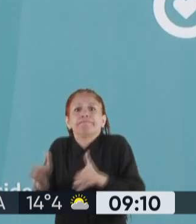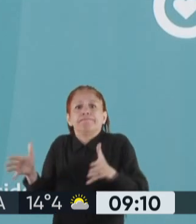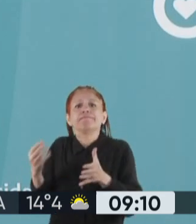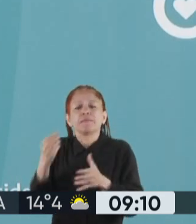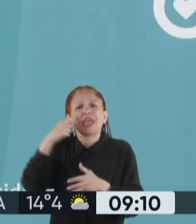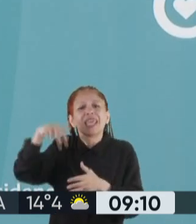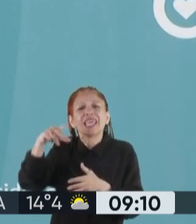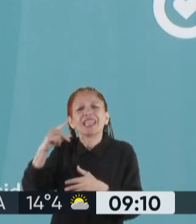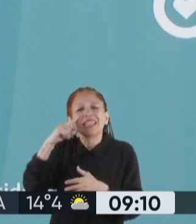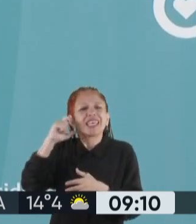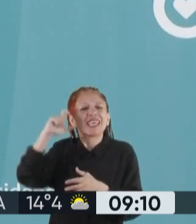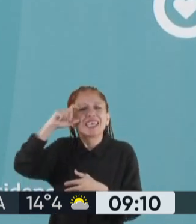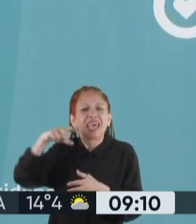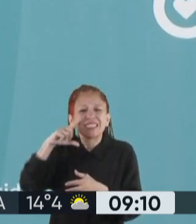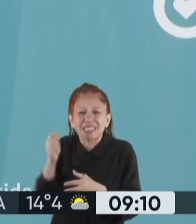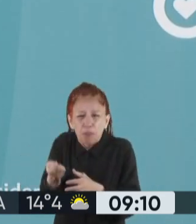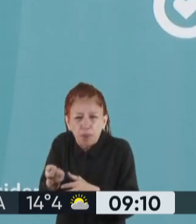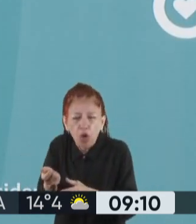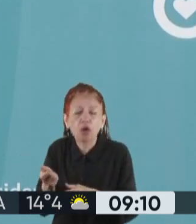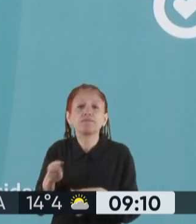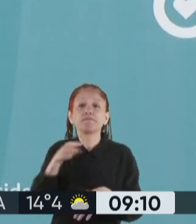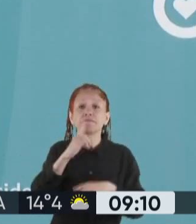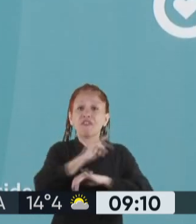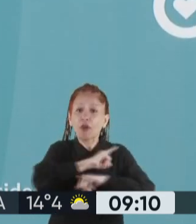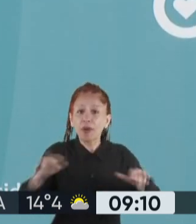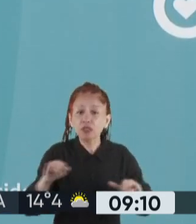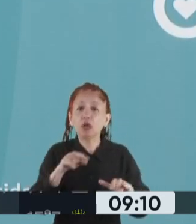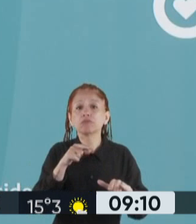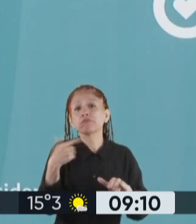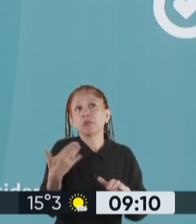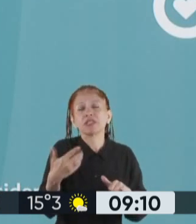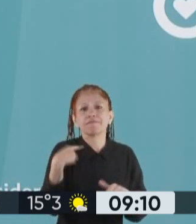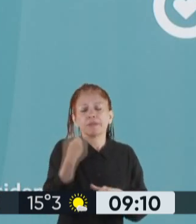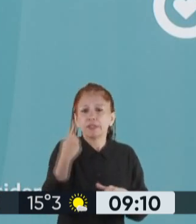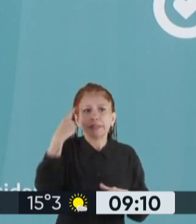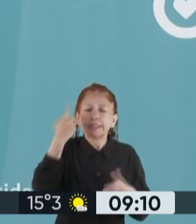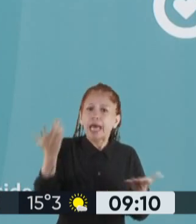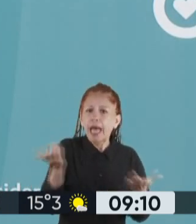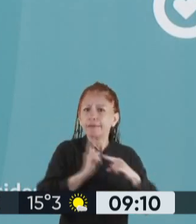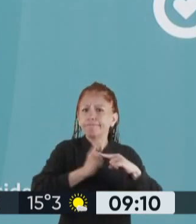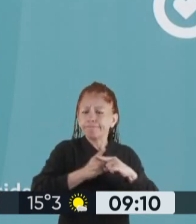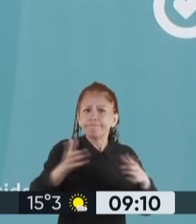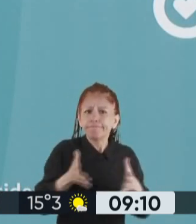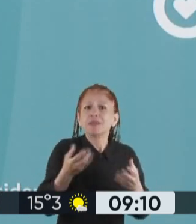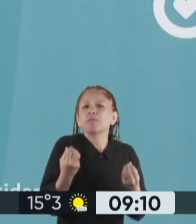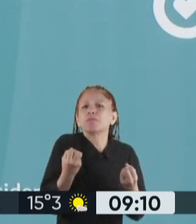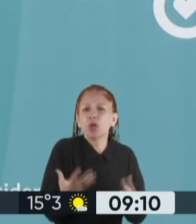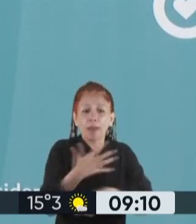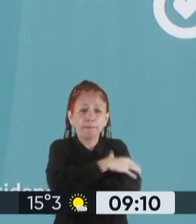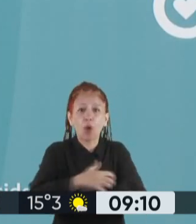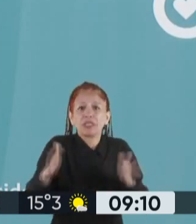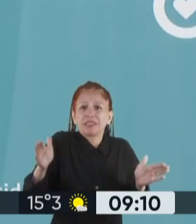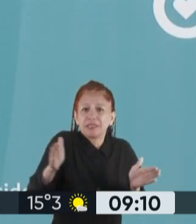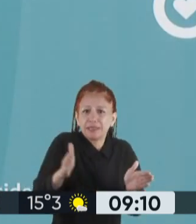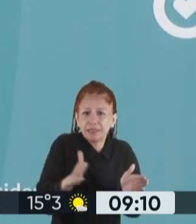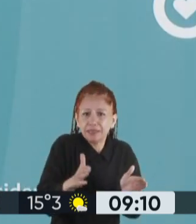la indigencia. Son datos que, por un lado, podrían ser alentadores en el sentido de que está disminuyendo la pobreza y que